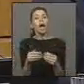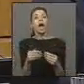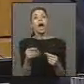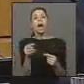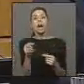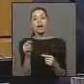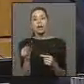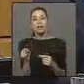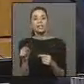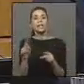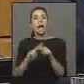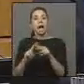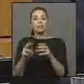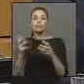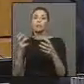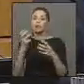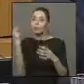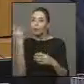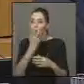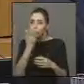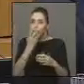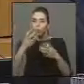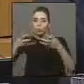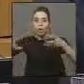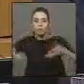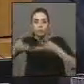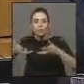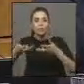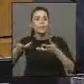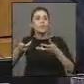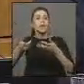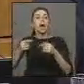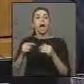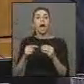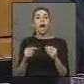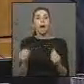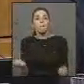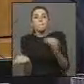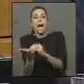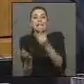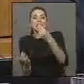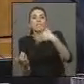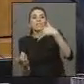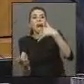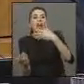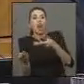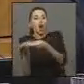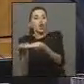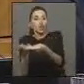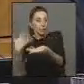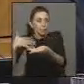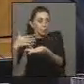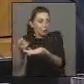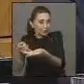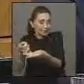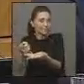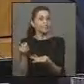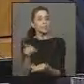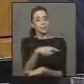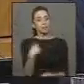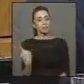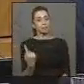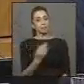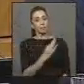valor a la producción agropecuaria nacional. Sin embargo, lo que ya han señalado los